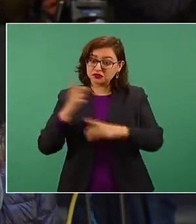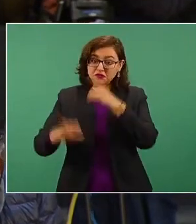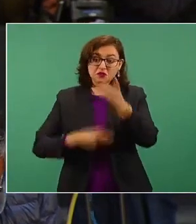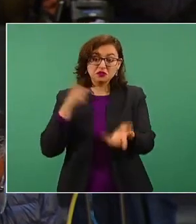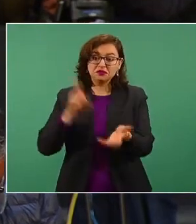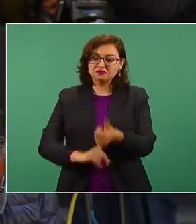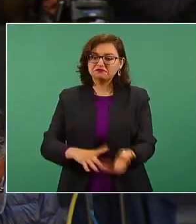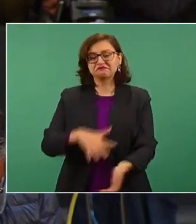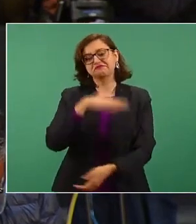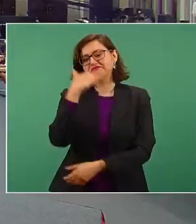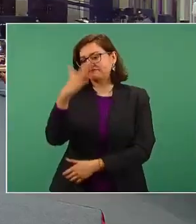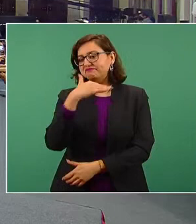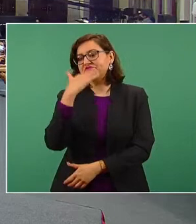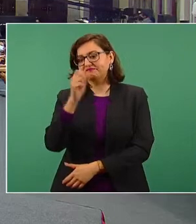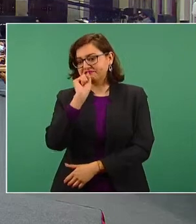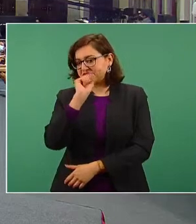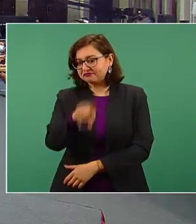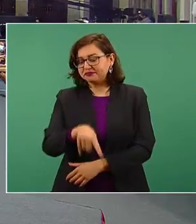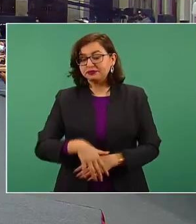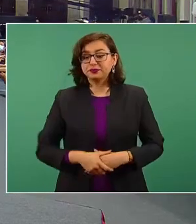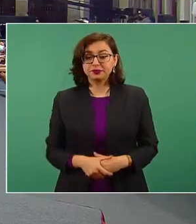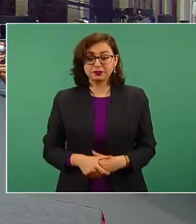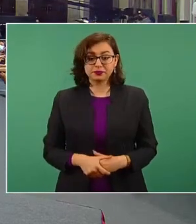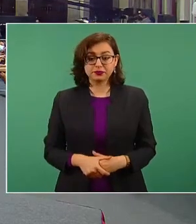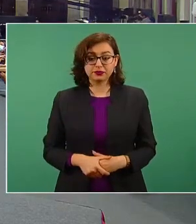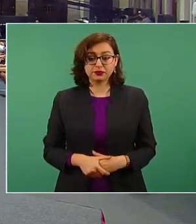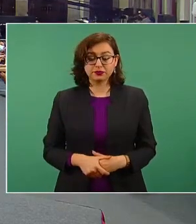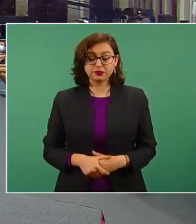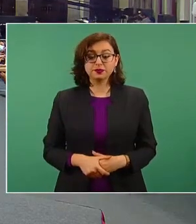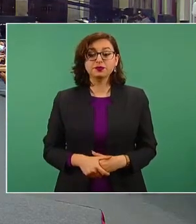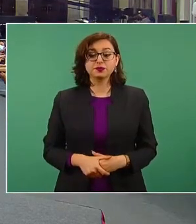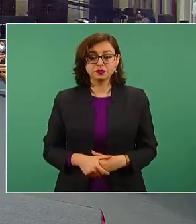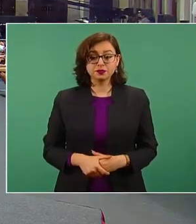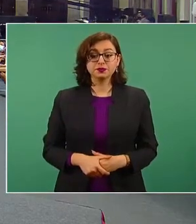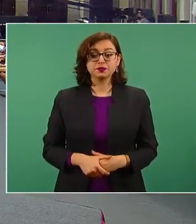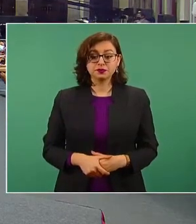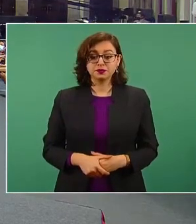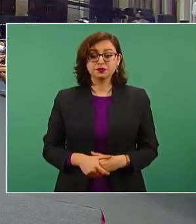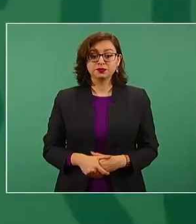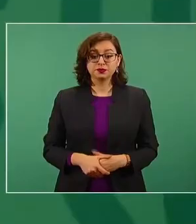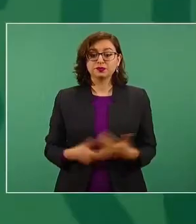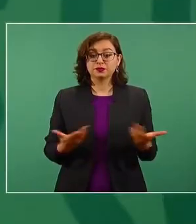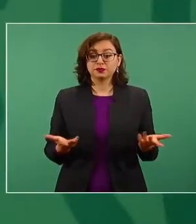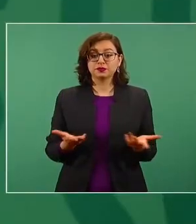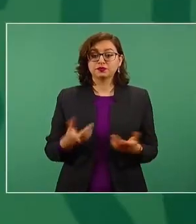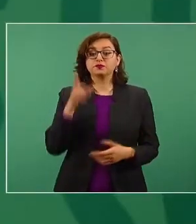es corrupción también. Bueno, pues ya escuchó